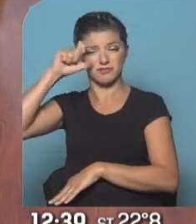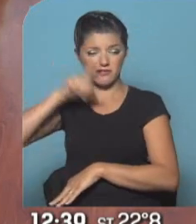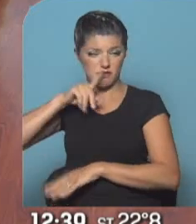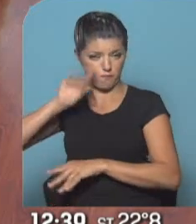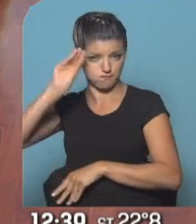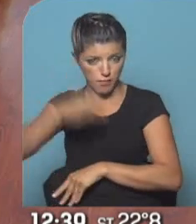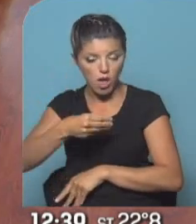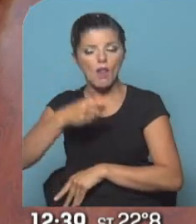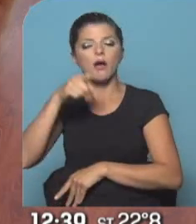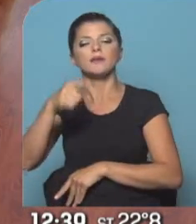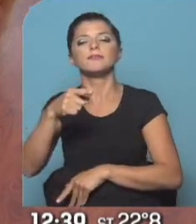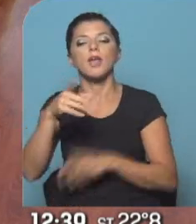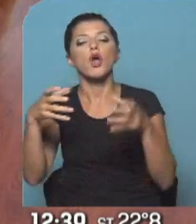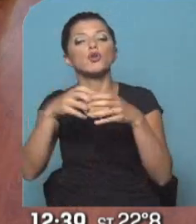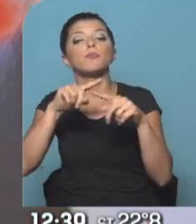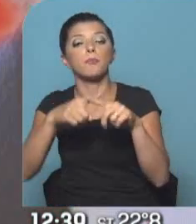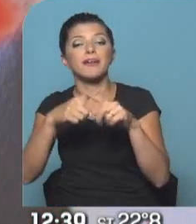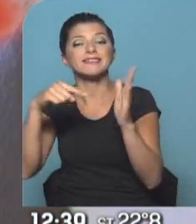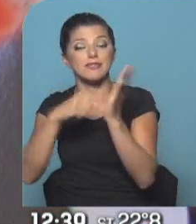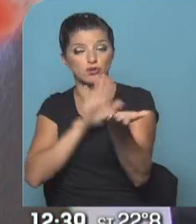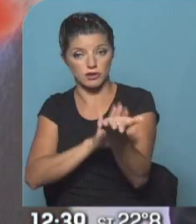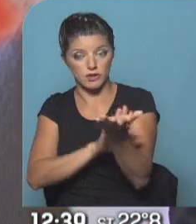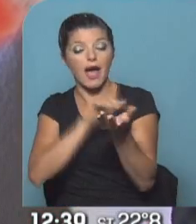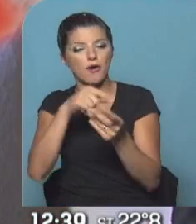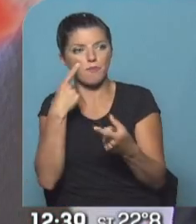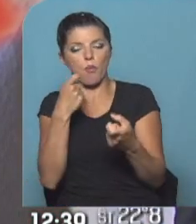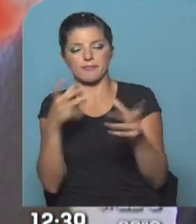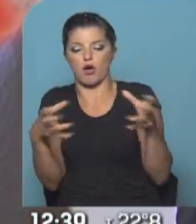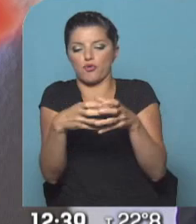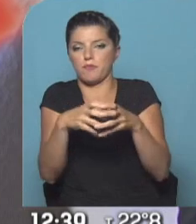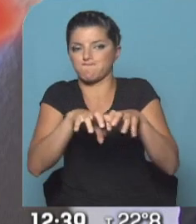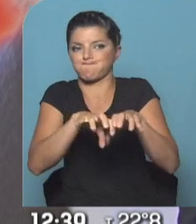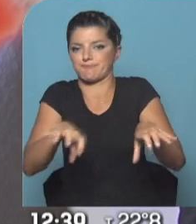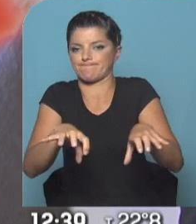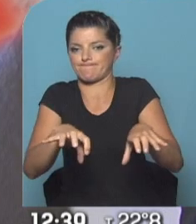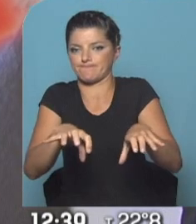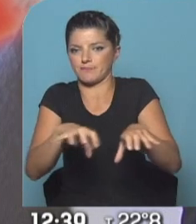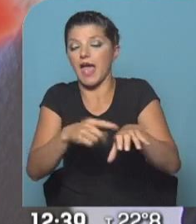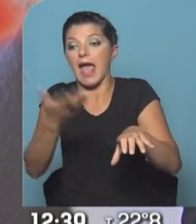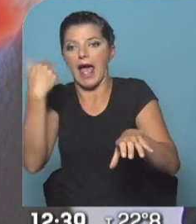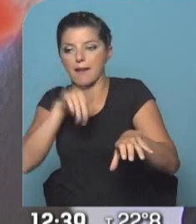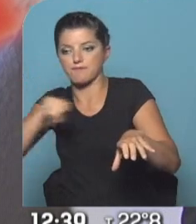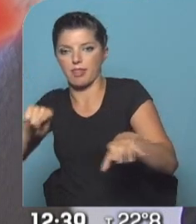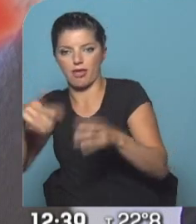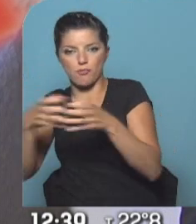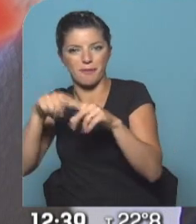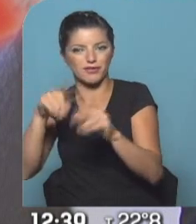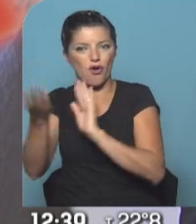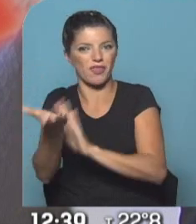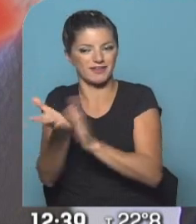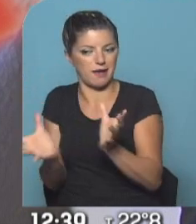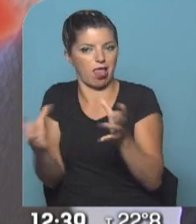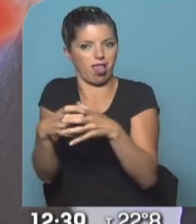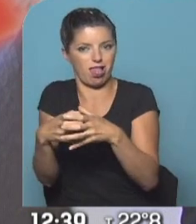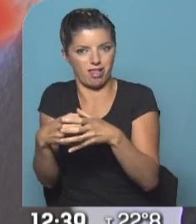de centroizquierda, es decir, el bloque antipinochetista, se presenta dividido frente a una derecha unificada en la candidatura de Piñera, primera, cosa que no siempre ocurrió, porque en